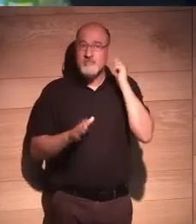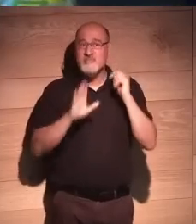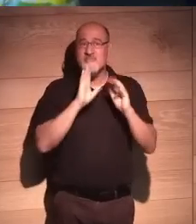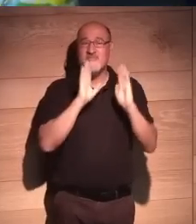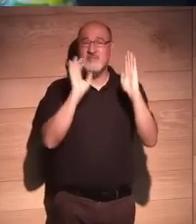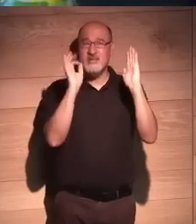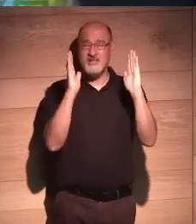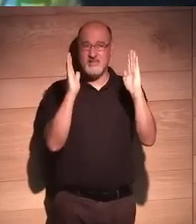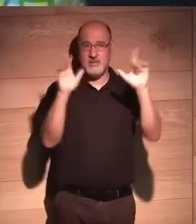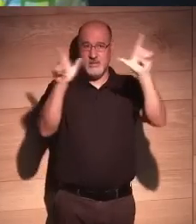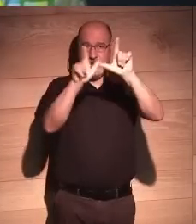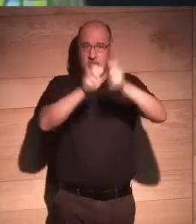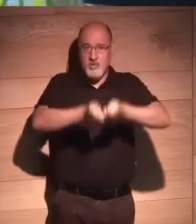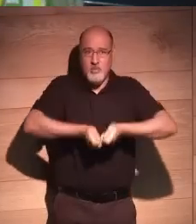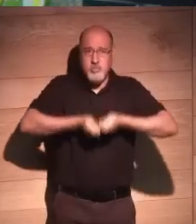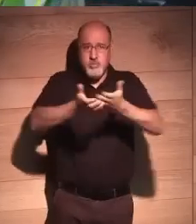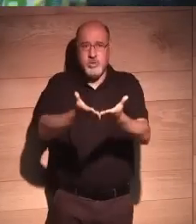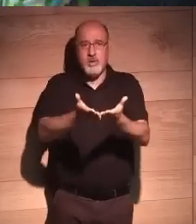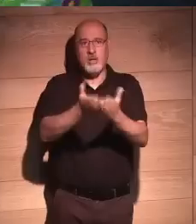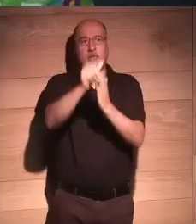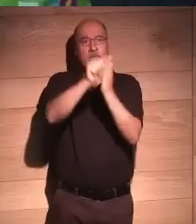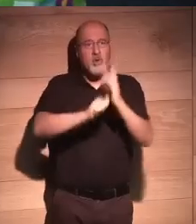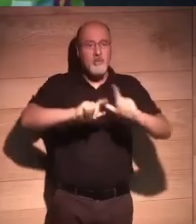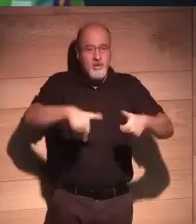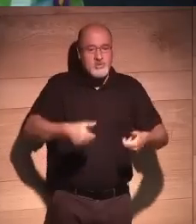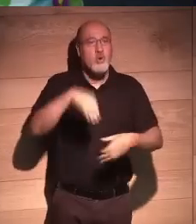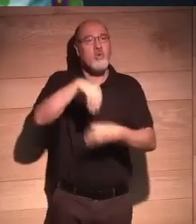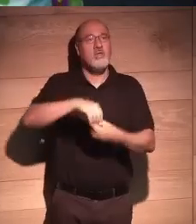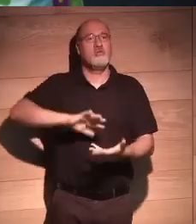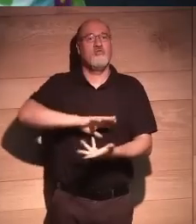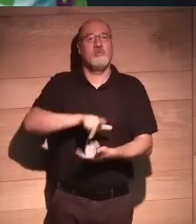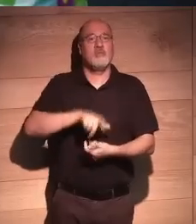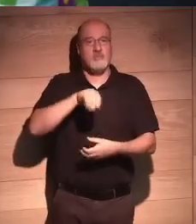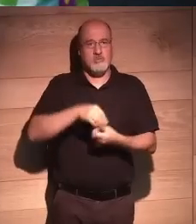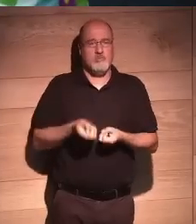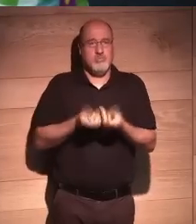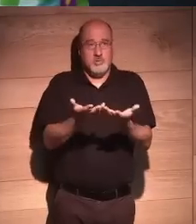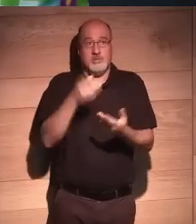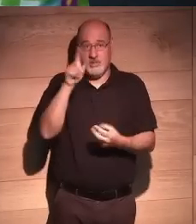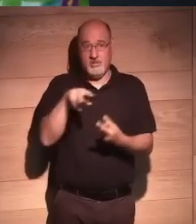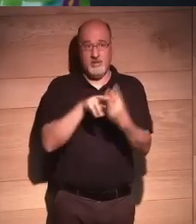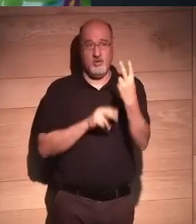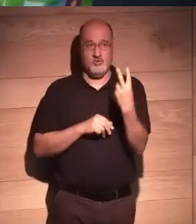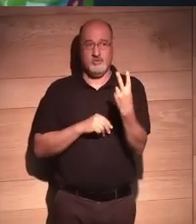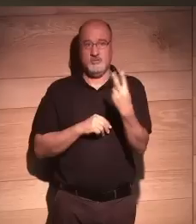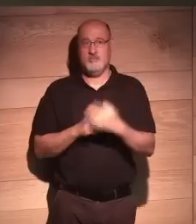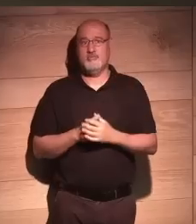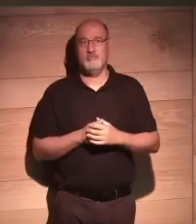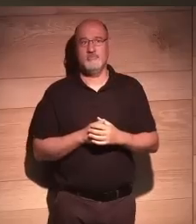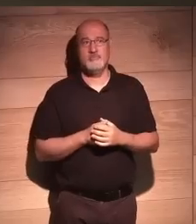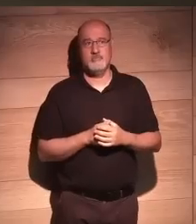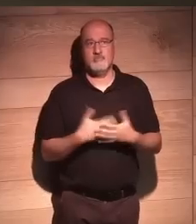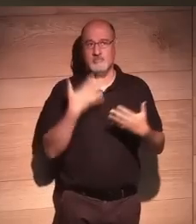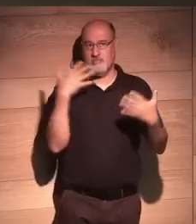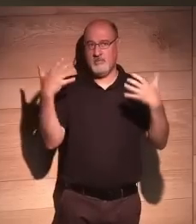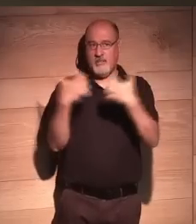mensajes nocivos a través de la tele en los programas basura o en los informativos también? partes. Mira, los informativos, quitando pues que ha habido un